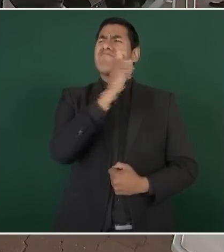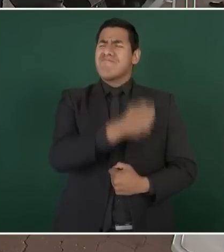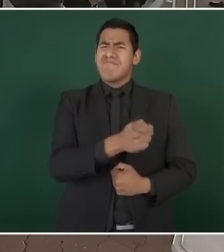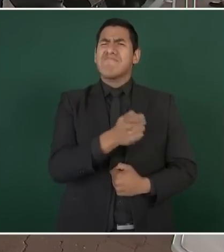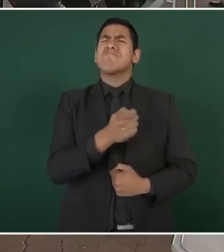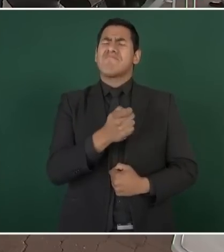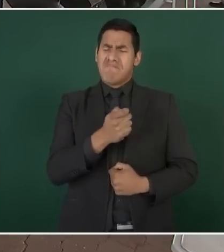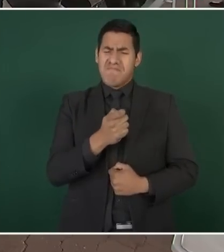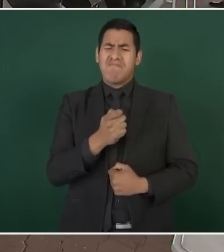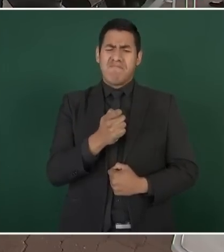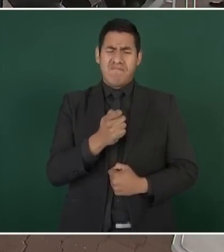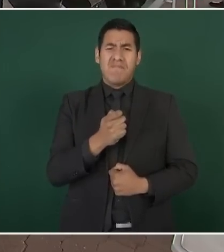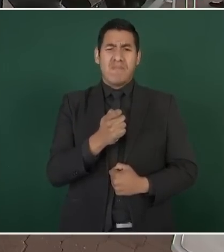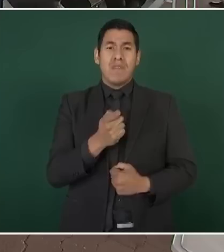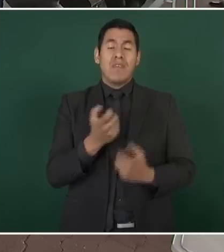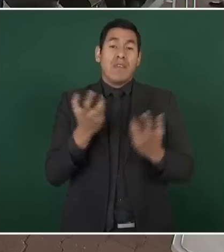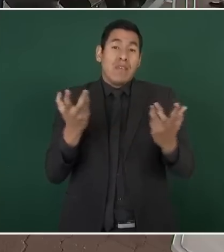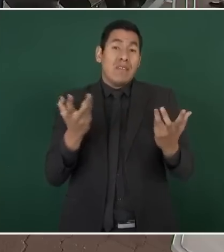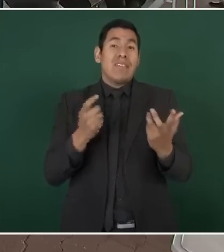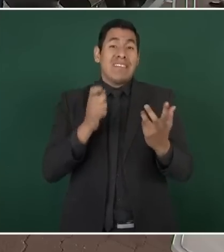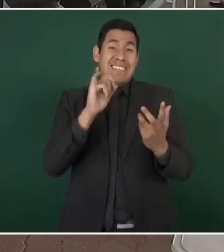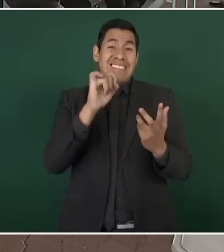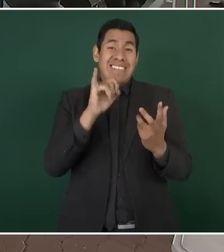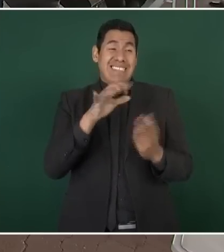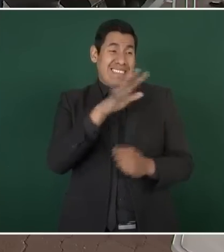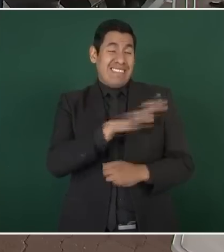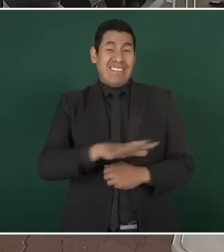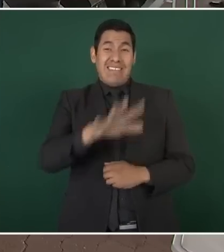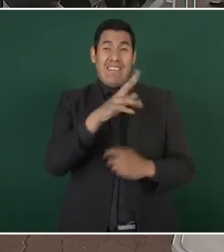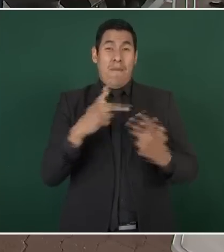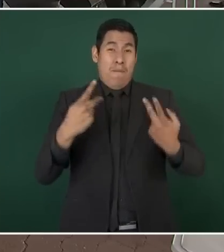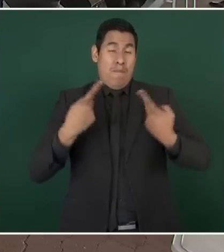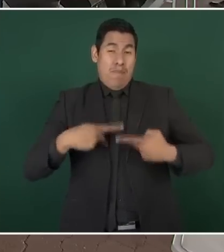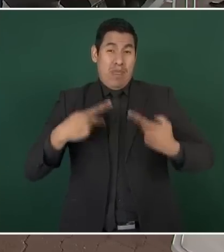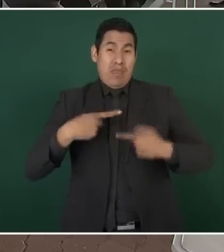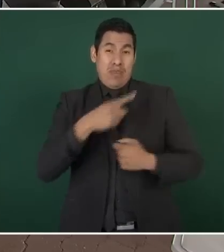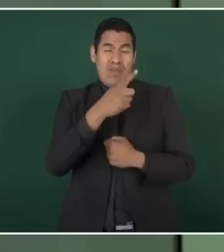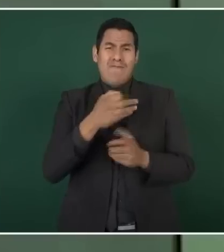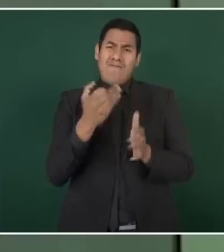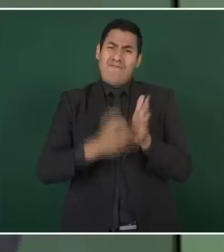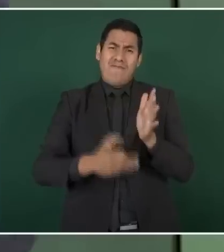Carece el pueblo de la educación cívica necesaria para lo primero,